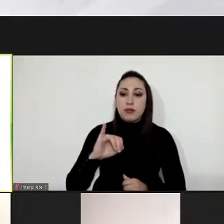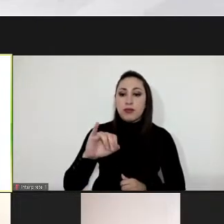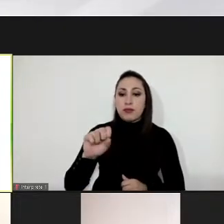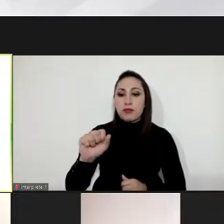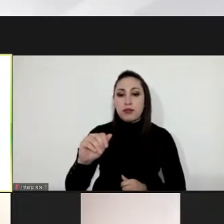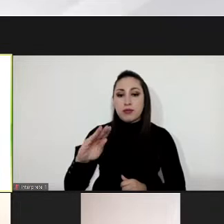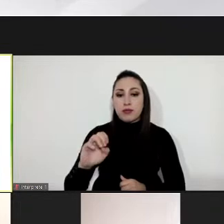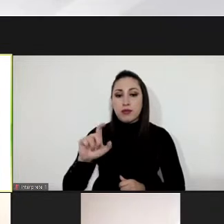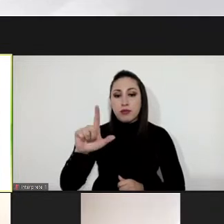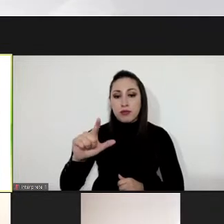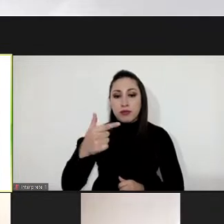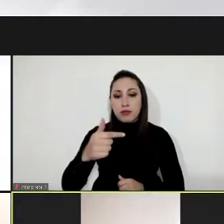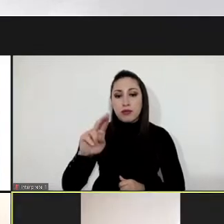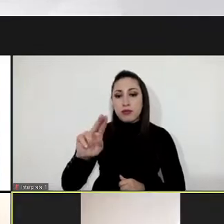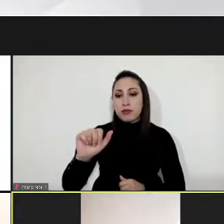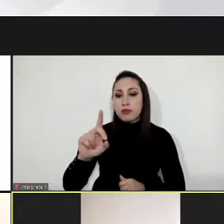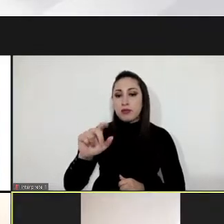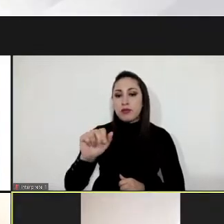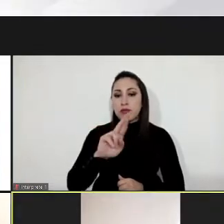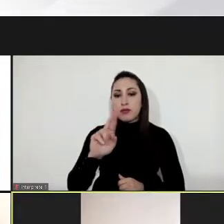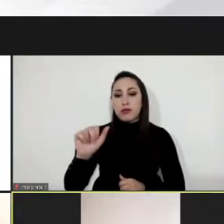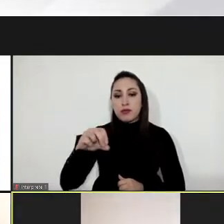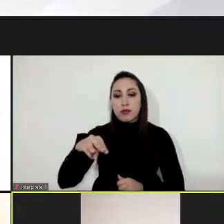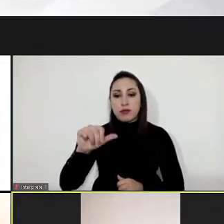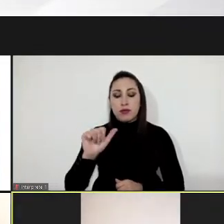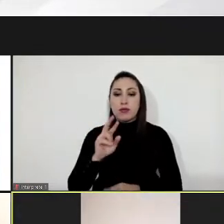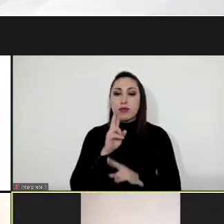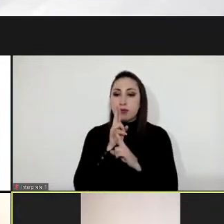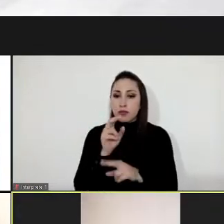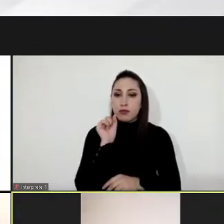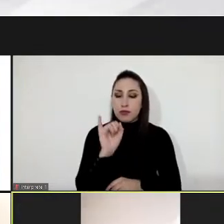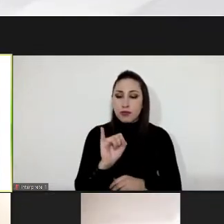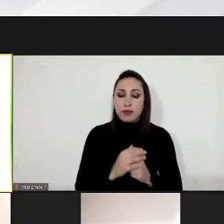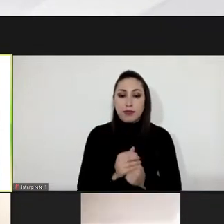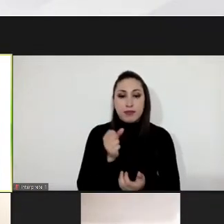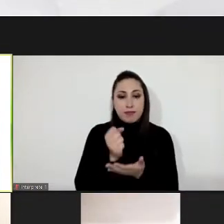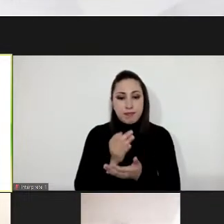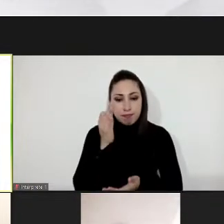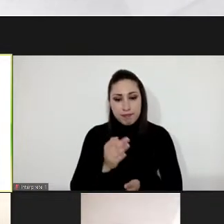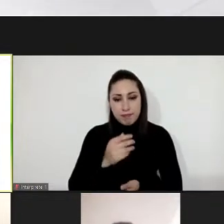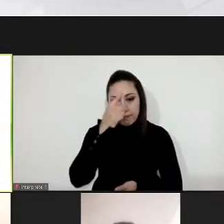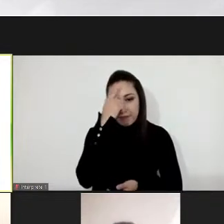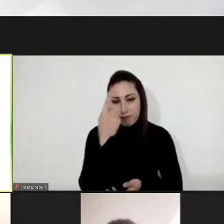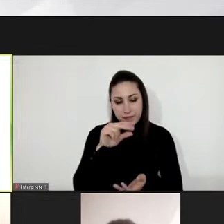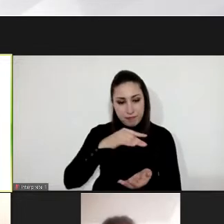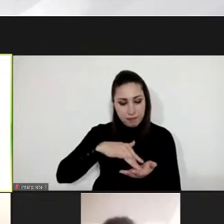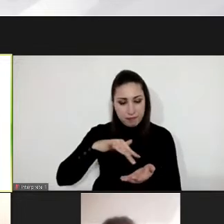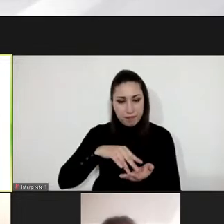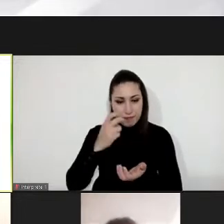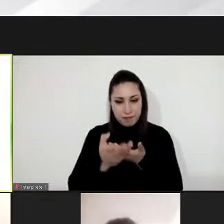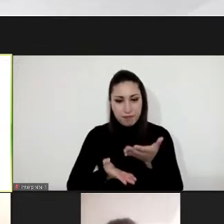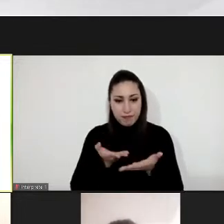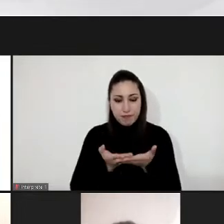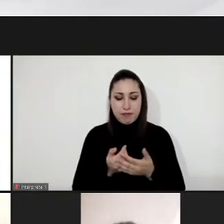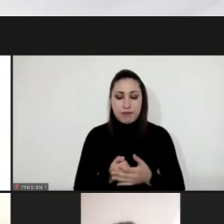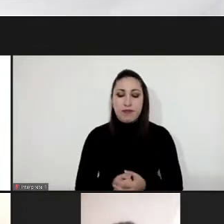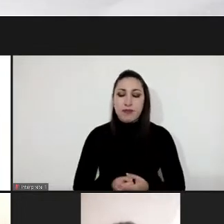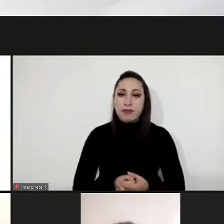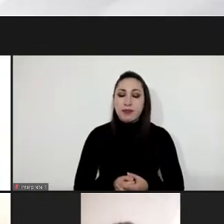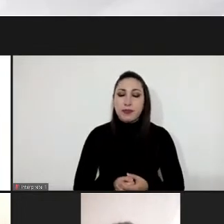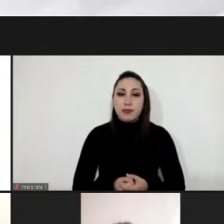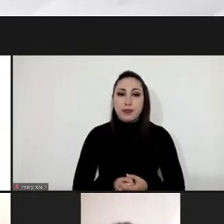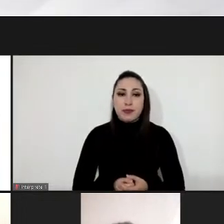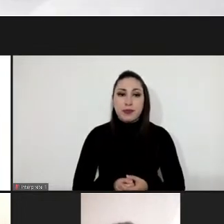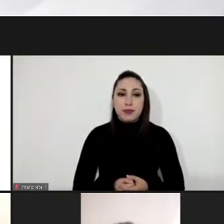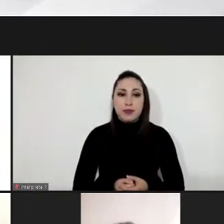Sánchez. Isabel Guadarrama, a favor. Aprobado por unanimidad, diputada presidenta. Gracias, diputada. Se